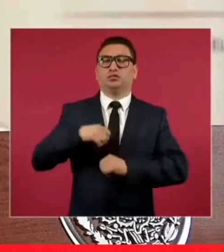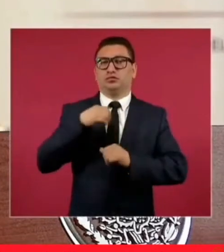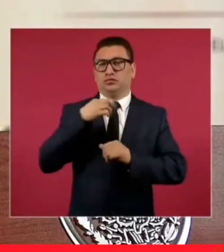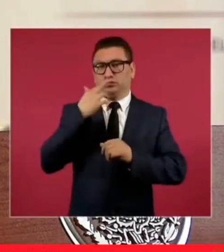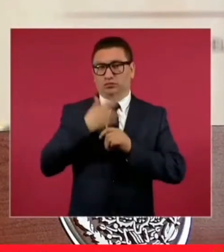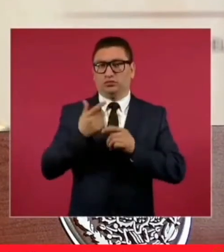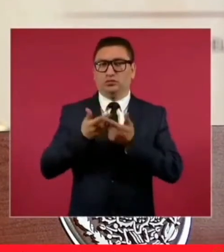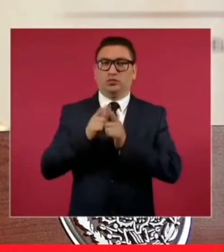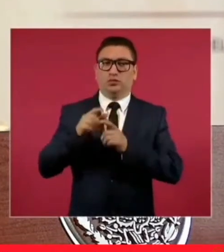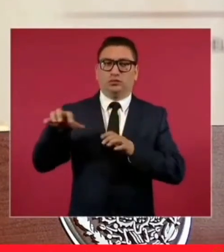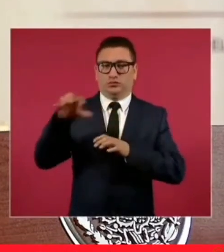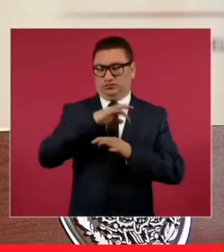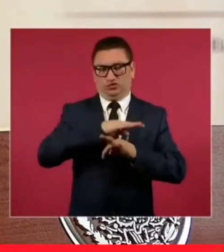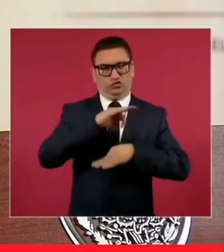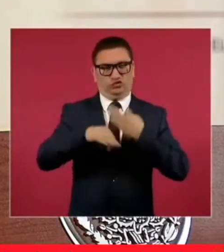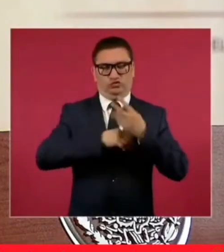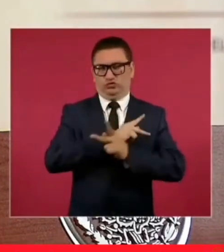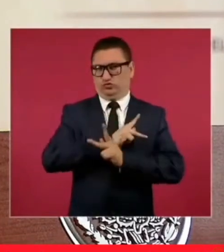que todos paguen,